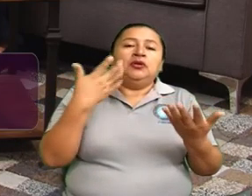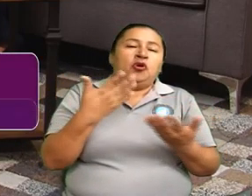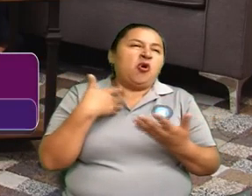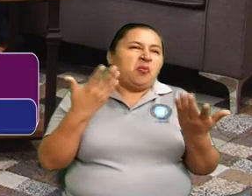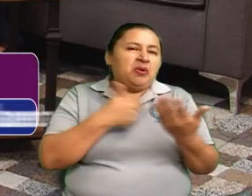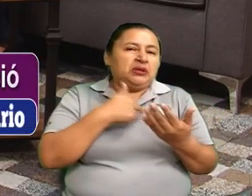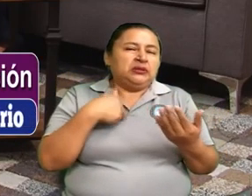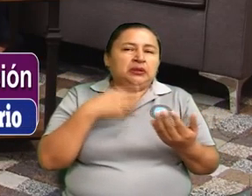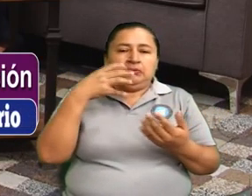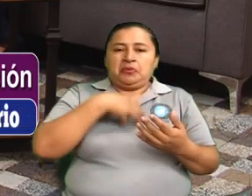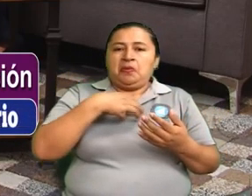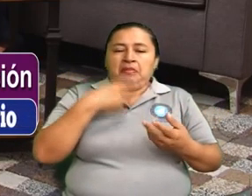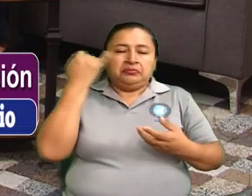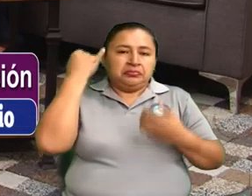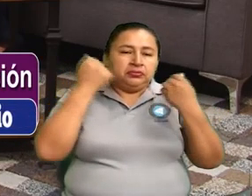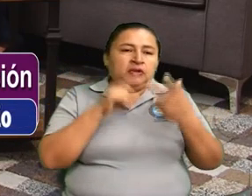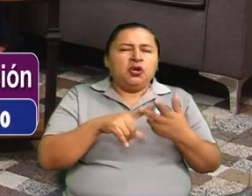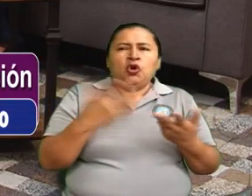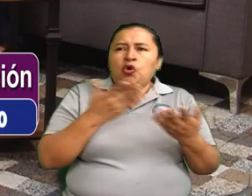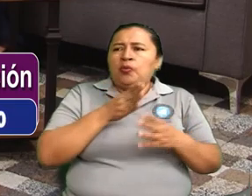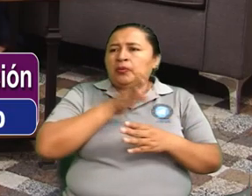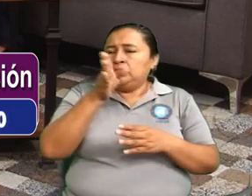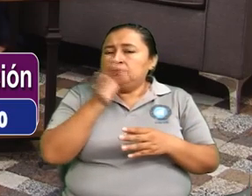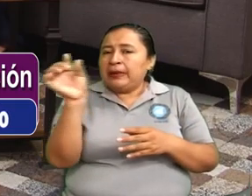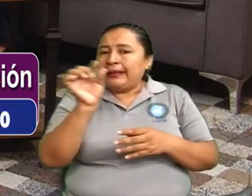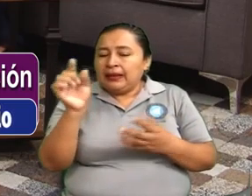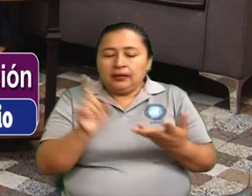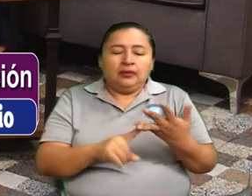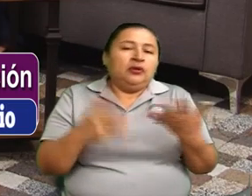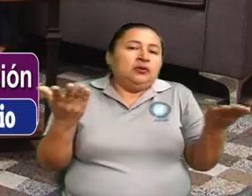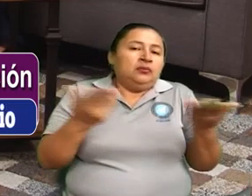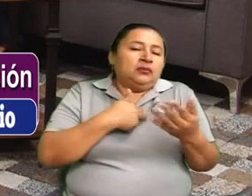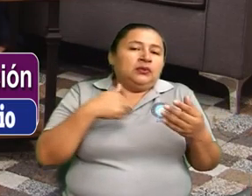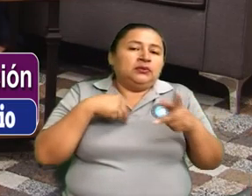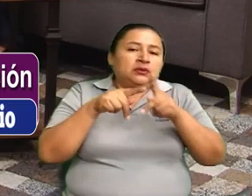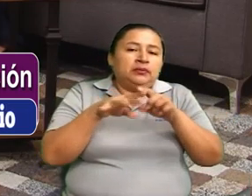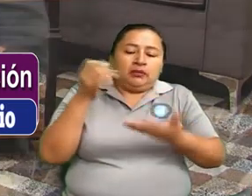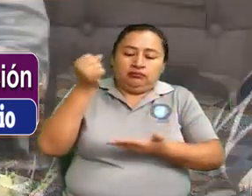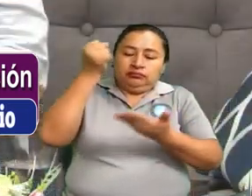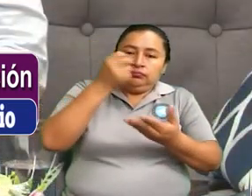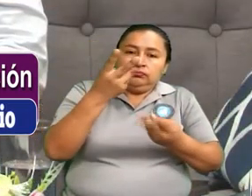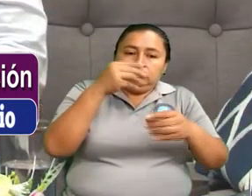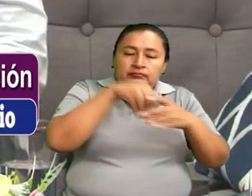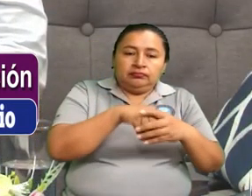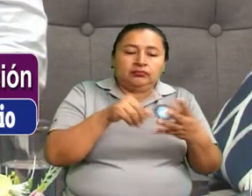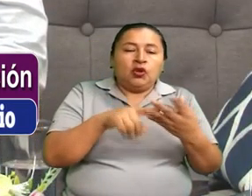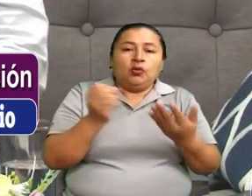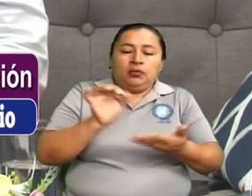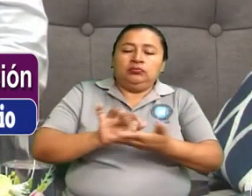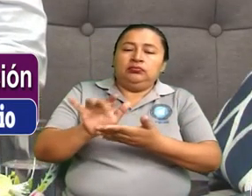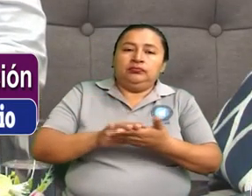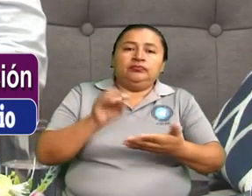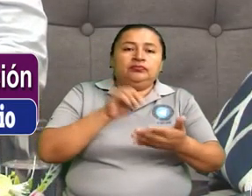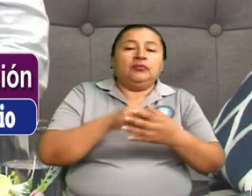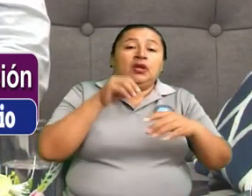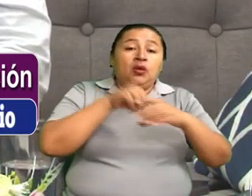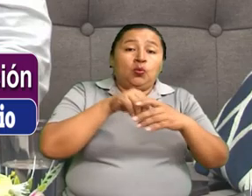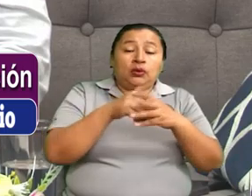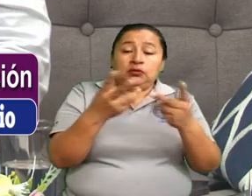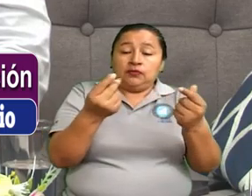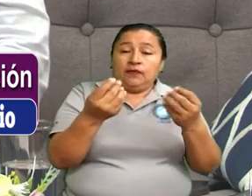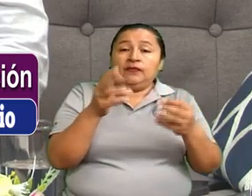tu negocio, cómo gestionar tu crédito, cómo hacer tu plan de inversión, cómo hacer cuenta, educación